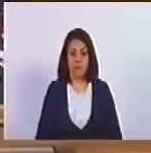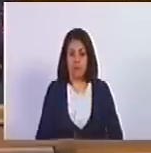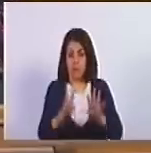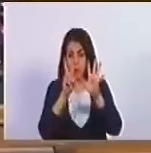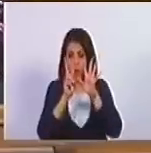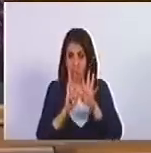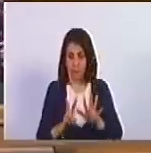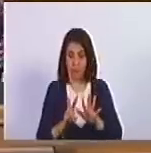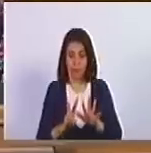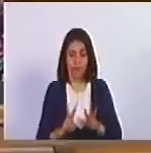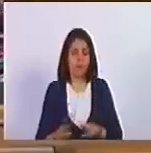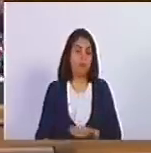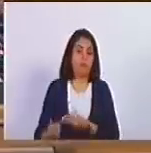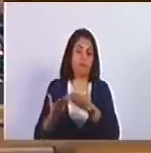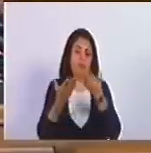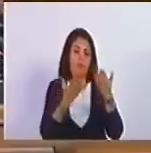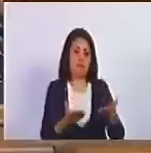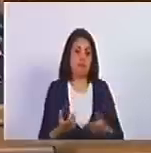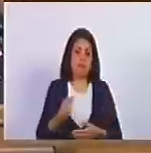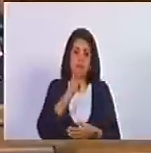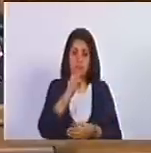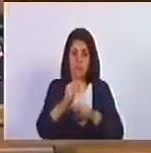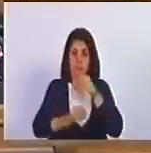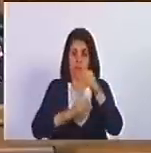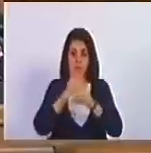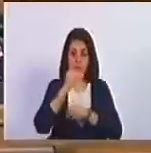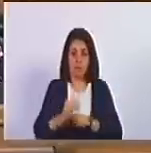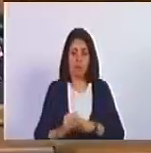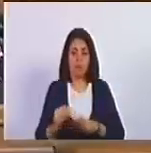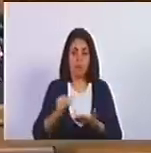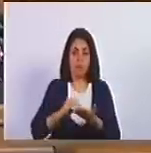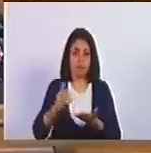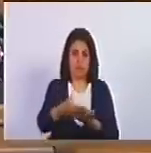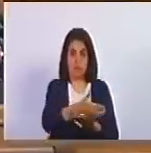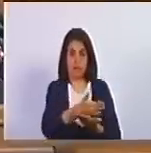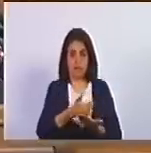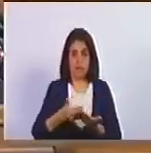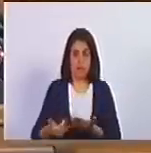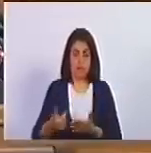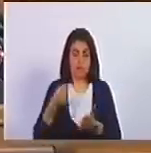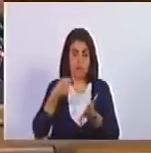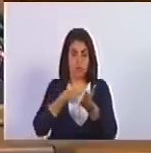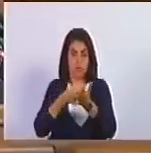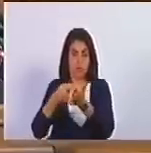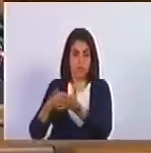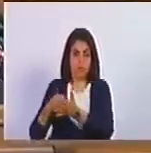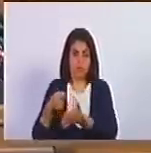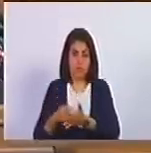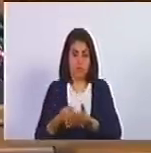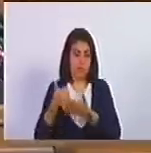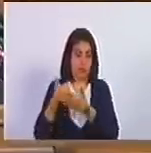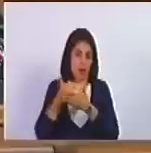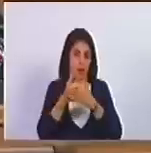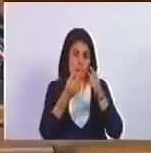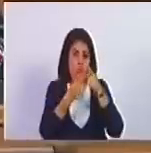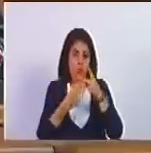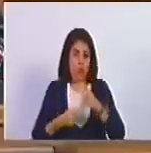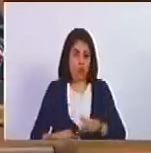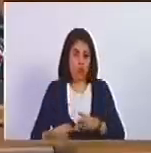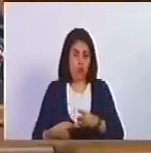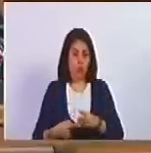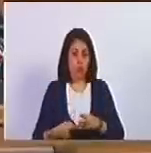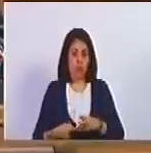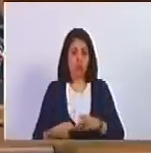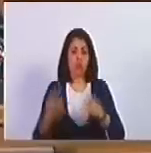7. Suministrar la información relacionada con la recaudación de sus ingresos contribuyentes y otras de